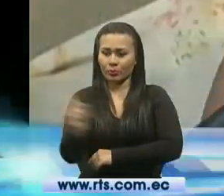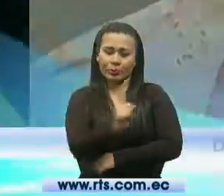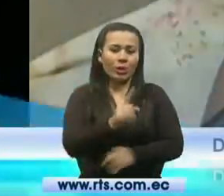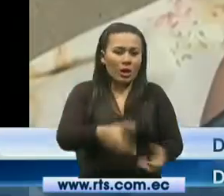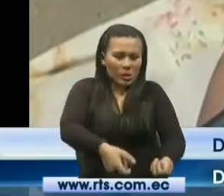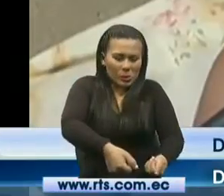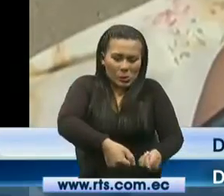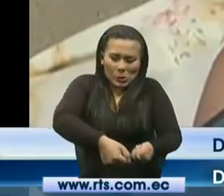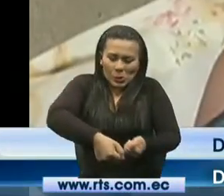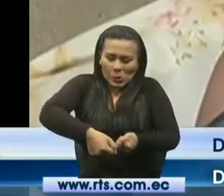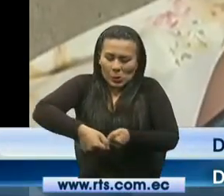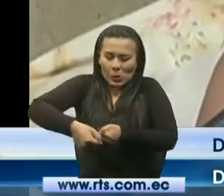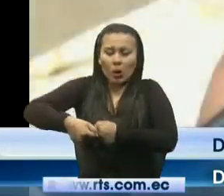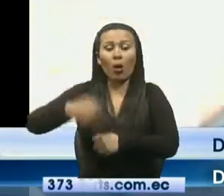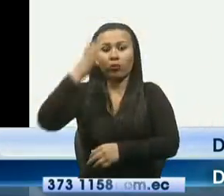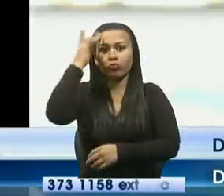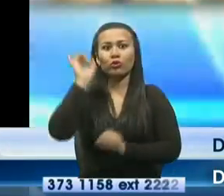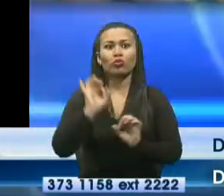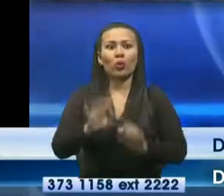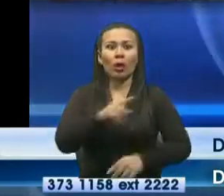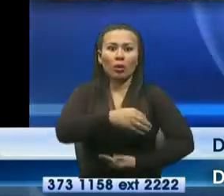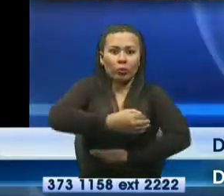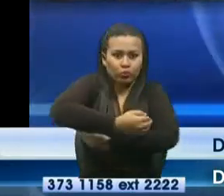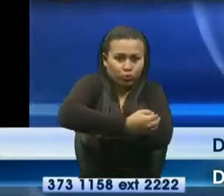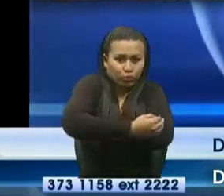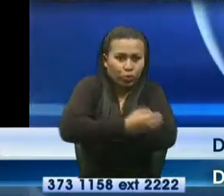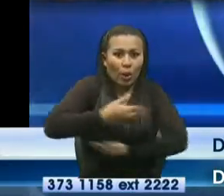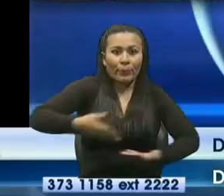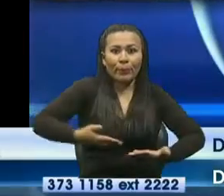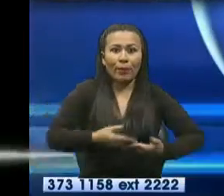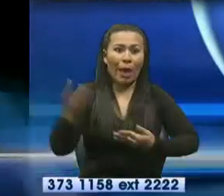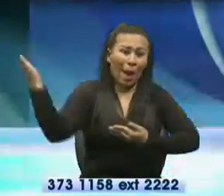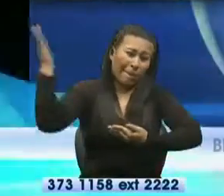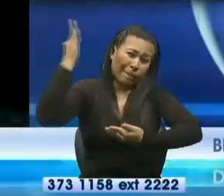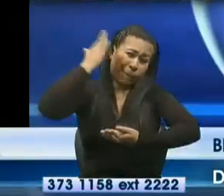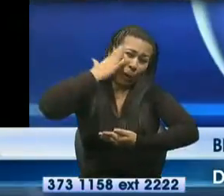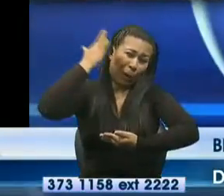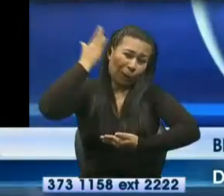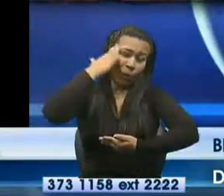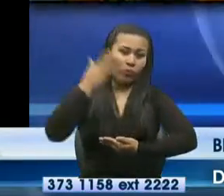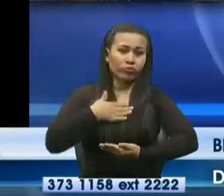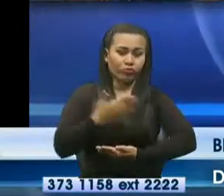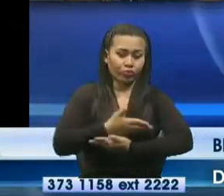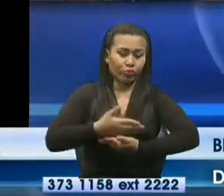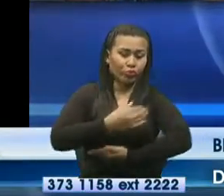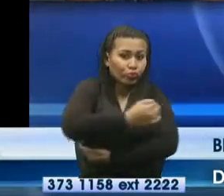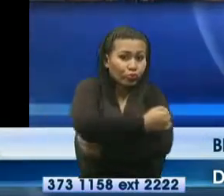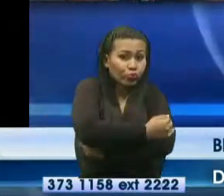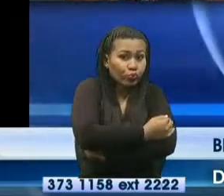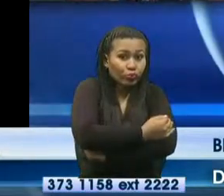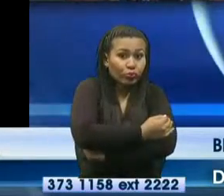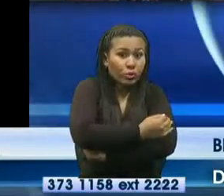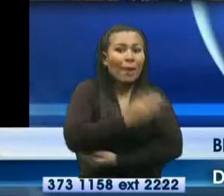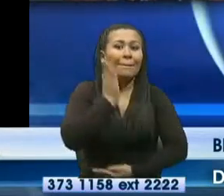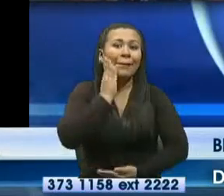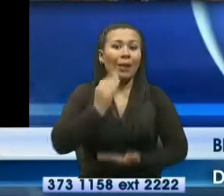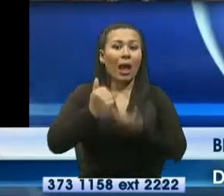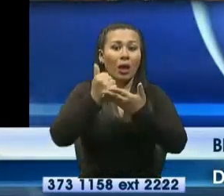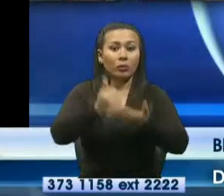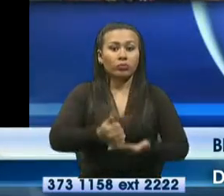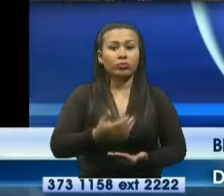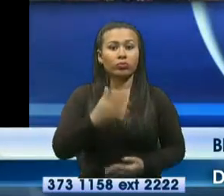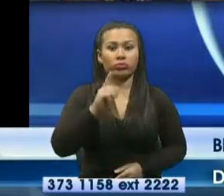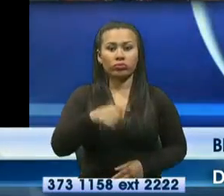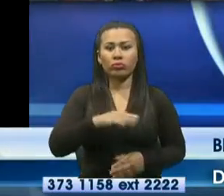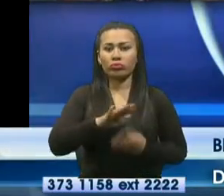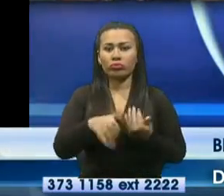las dos la sacamos como pudimos, pero la sacamos. Ella estaba aplastada contra pared y todo, y tenía cubierto al niño. Salimos, que mi mamá me ayudó, salimos de